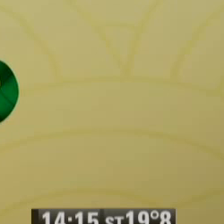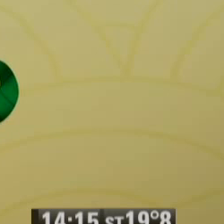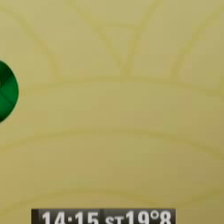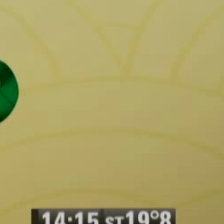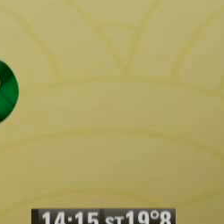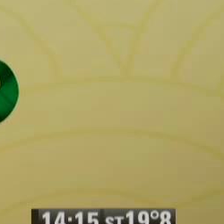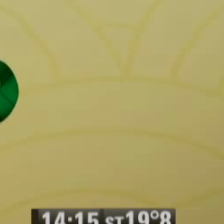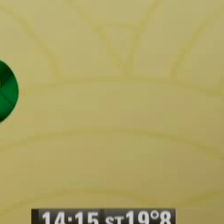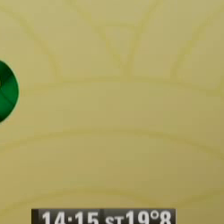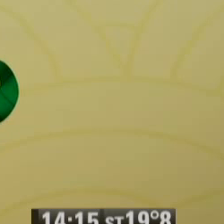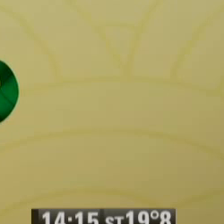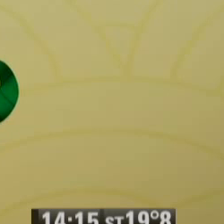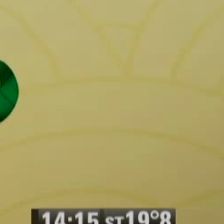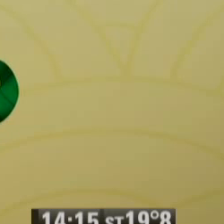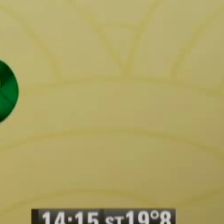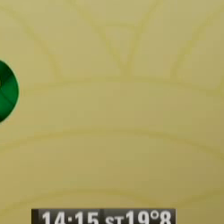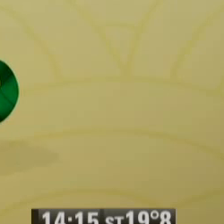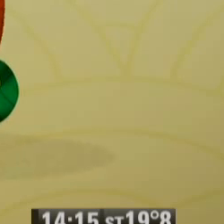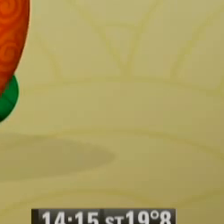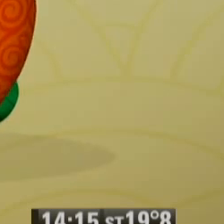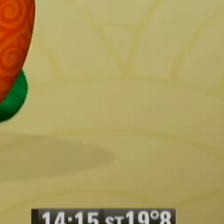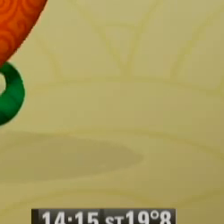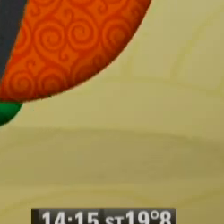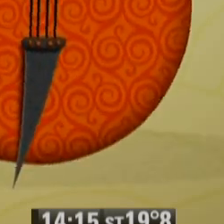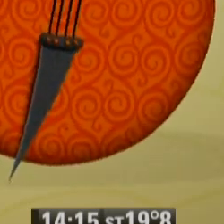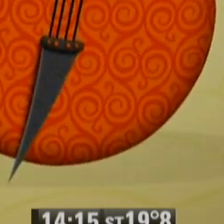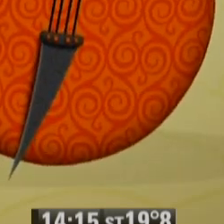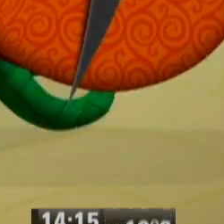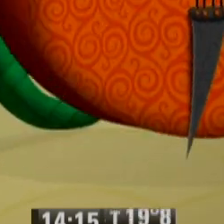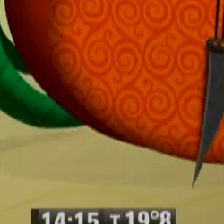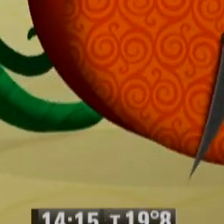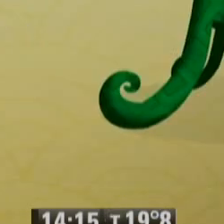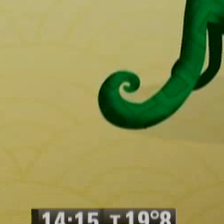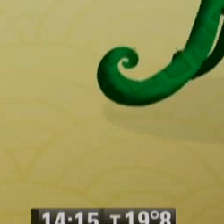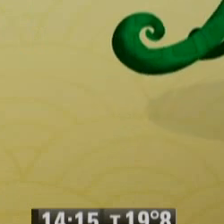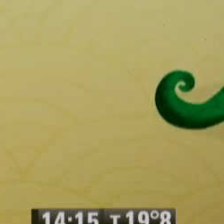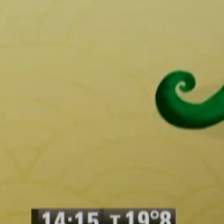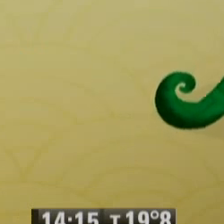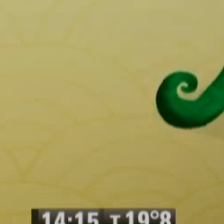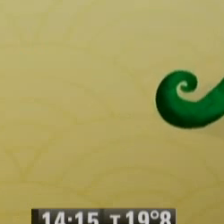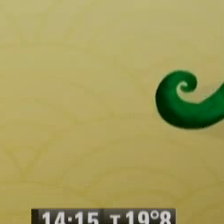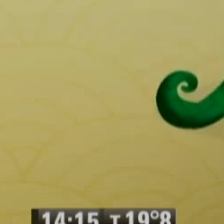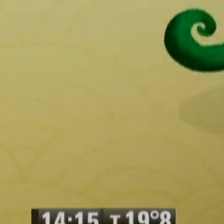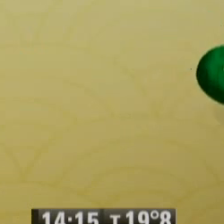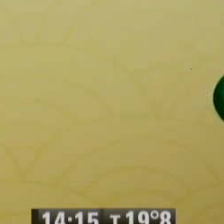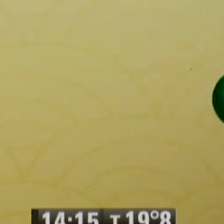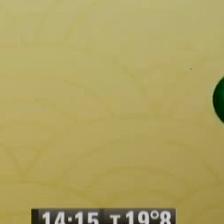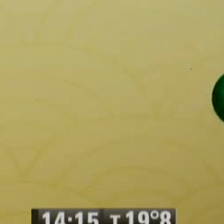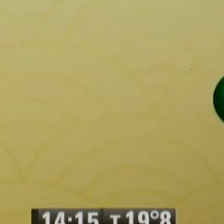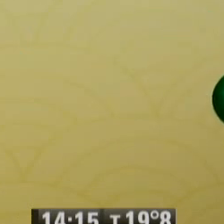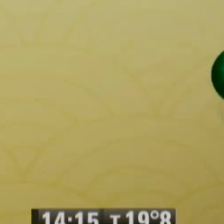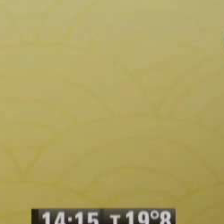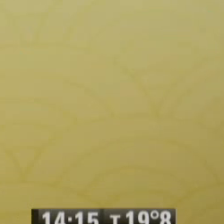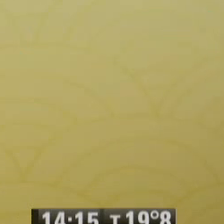una hoja y un lápiz para escribirlo. ¡Yo te acompaño! ¿Y ahora qué hacemos?